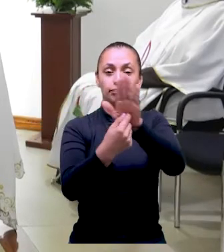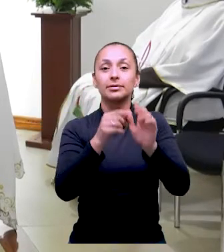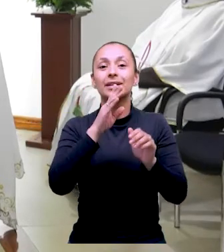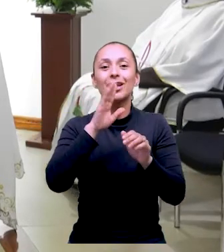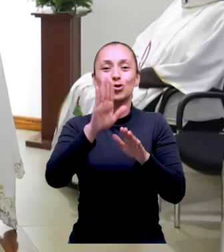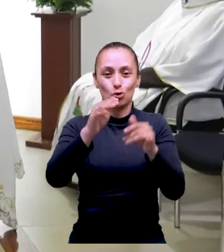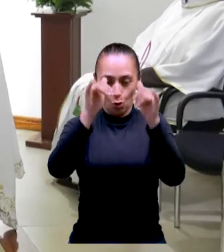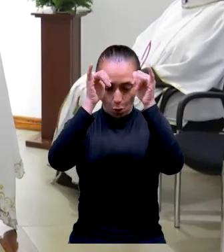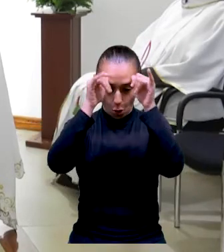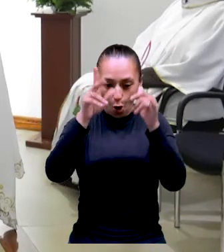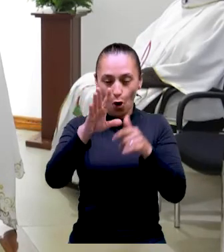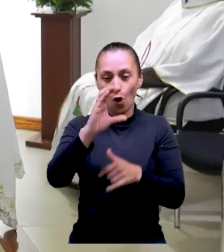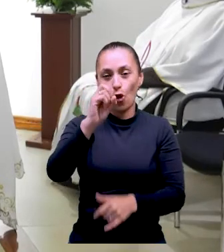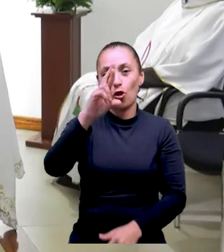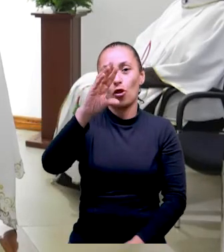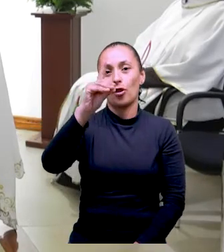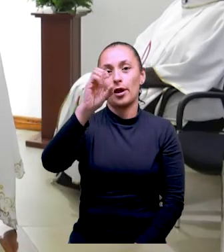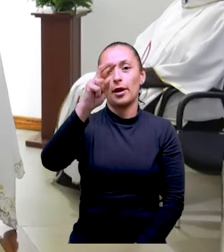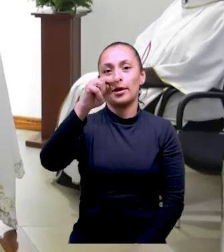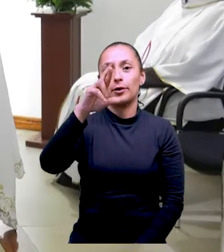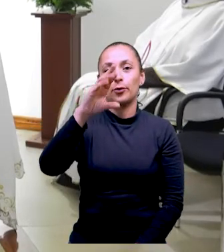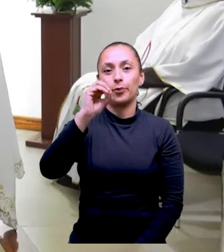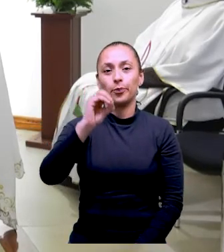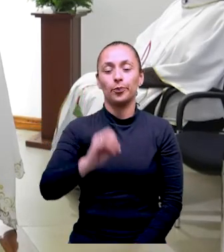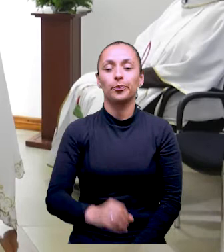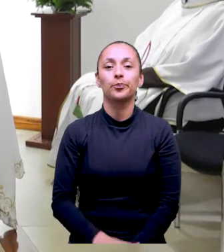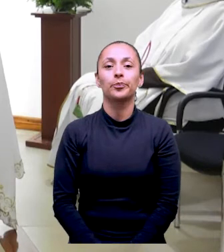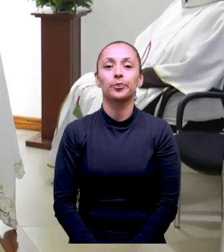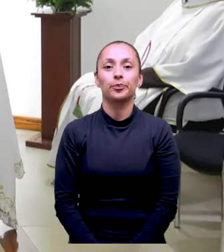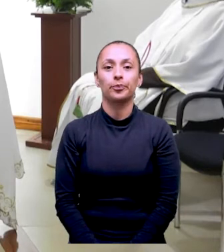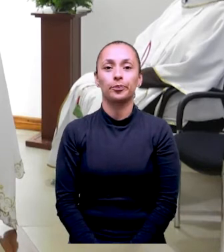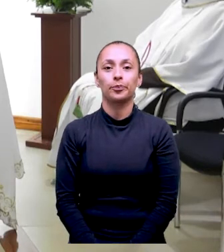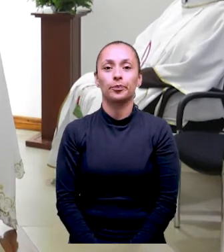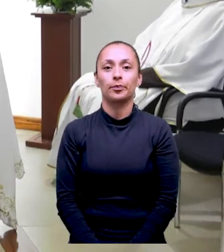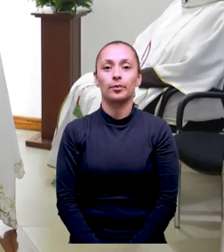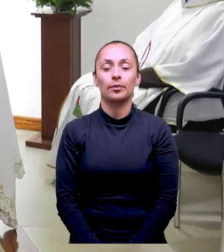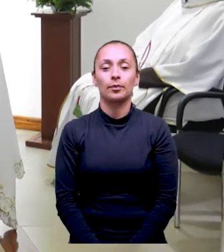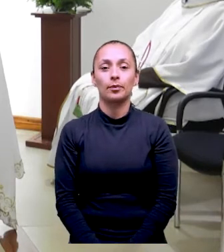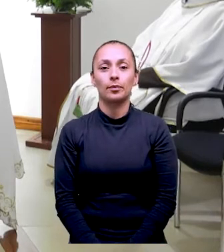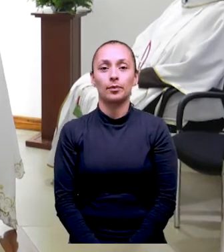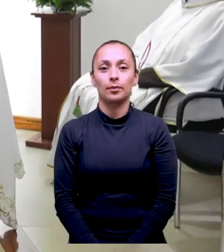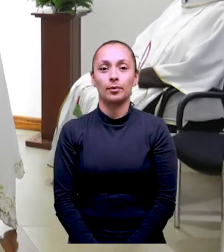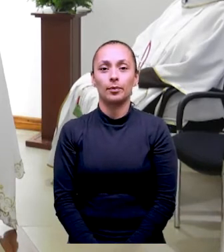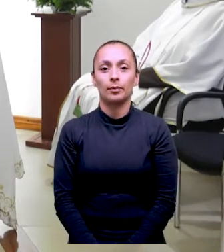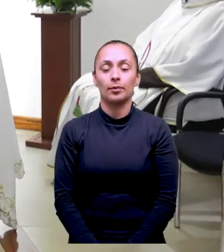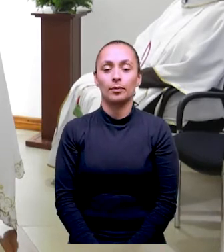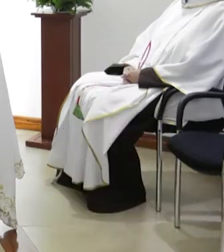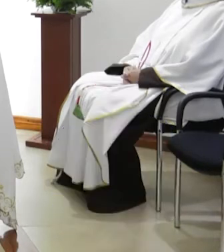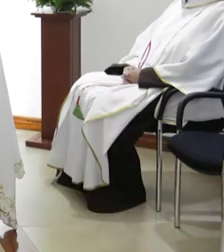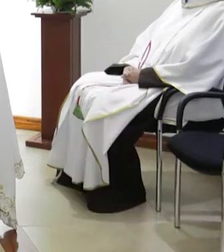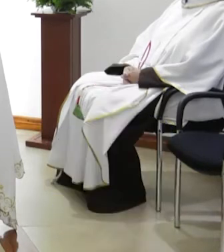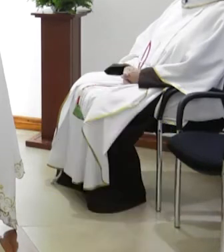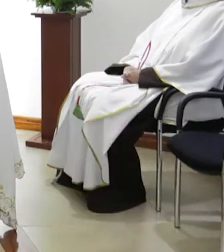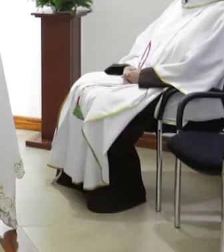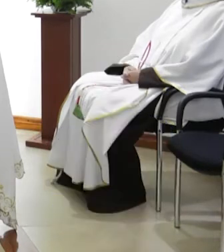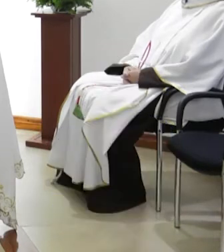el cordero es palabra de dios pero vamos